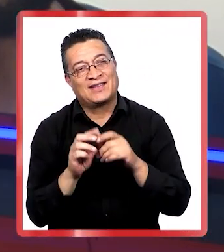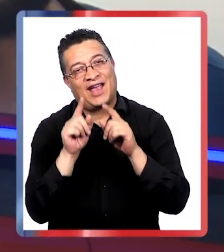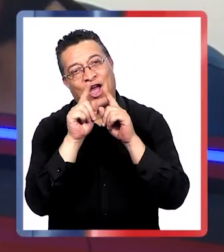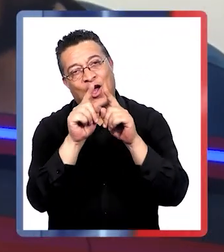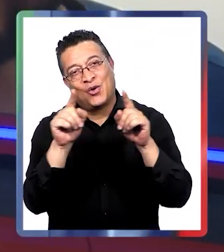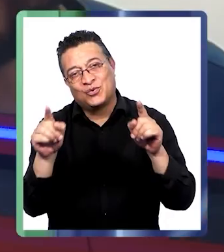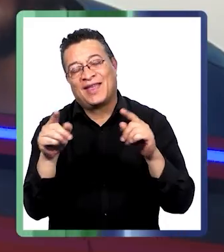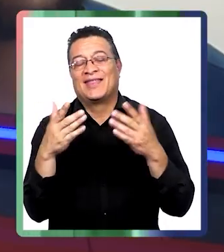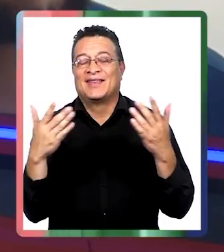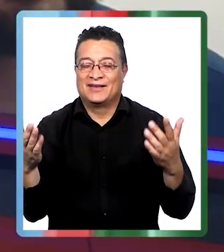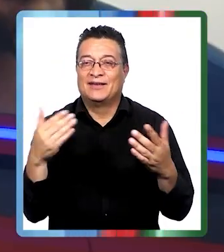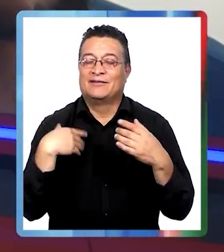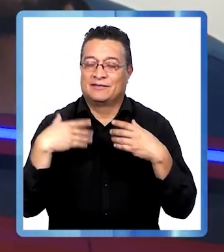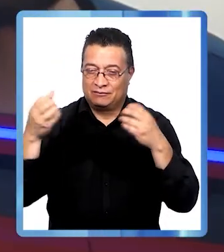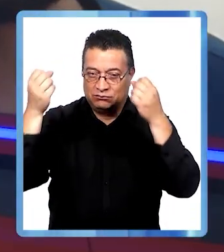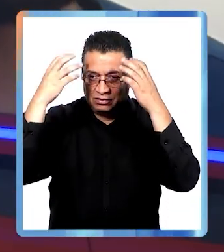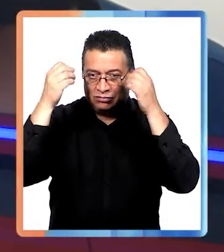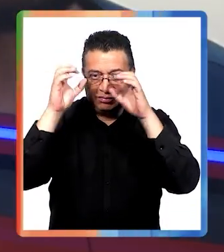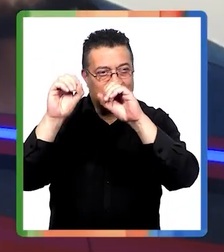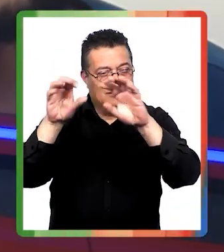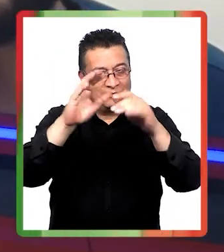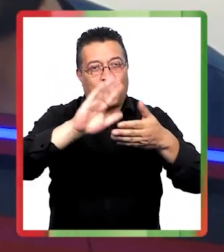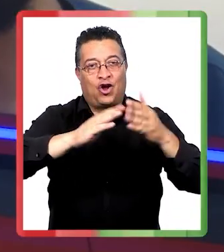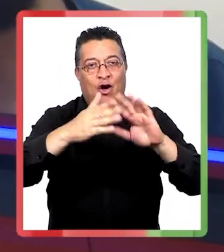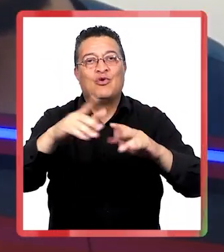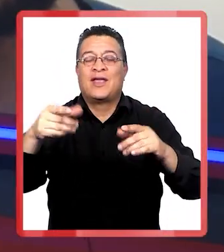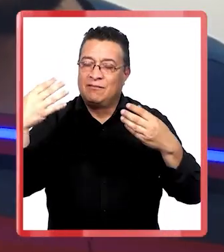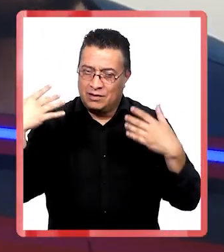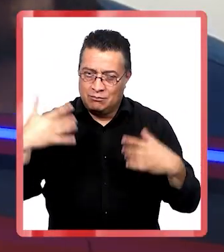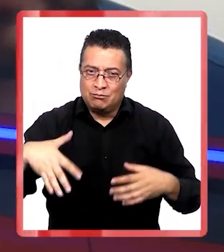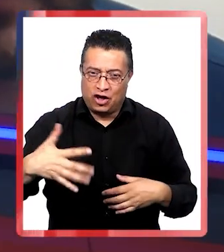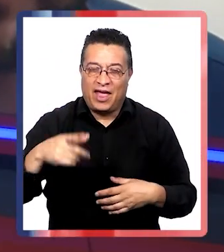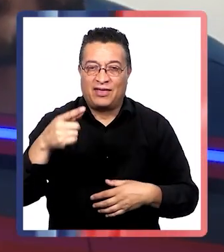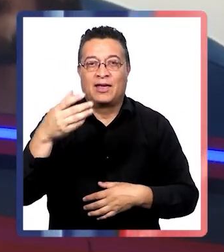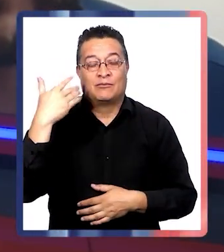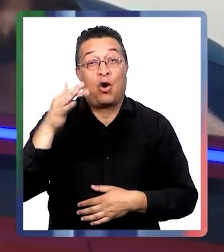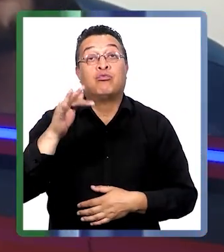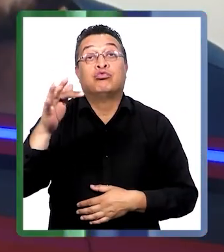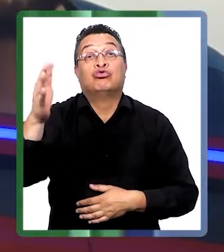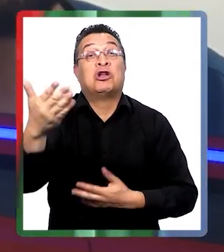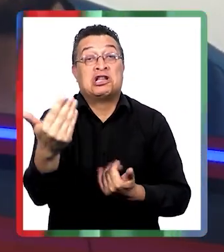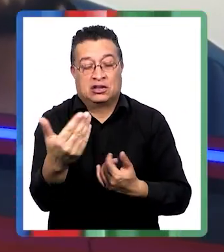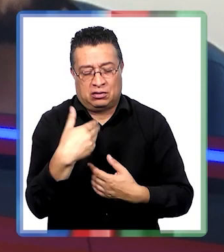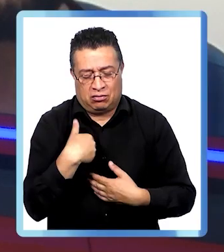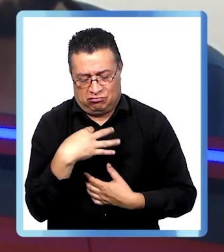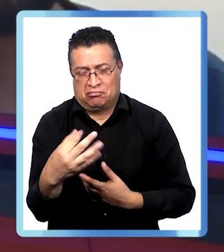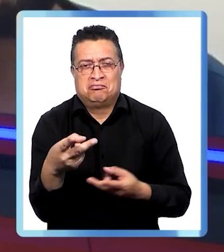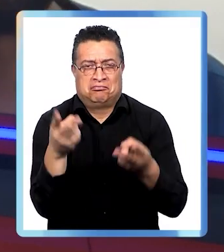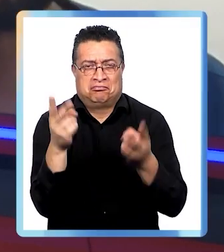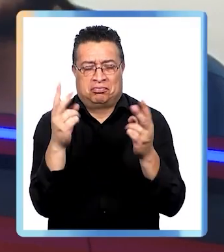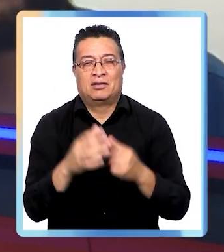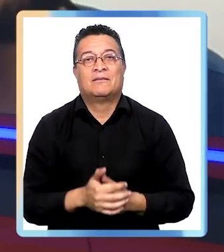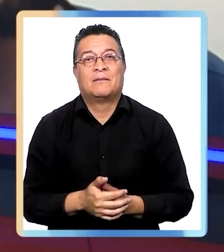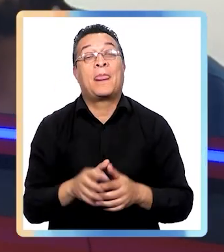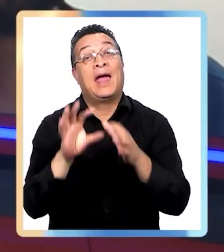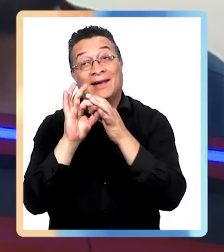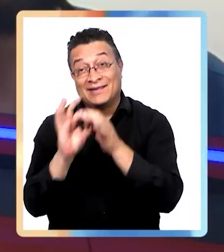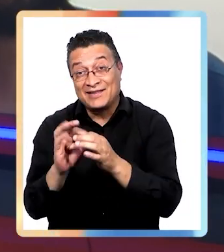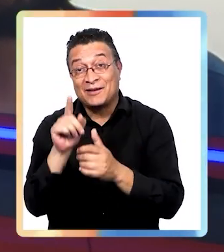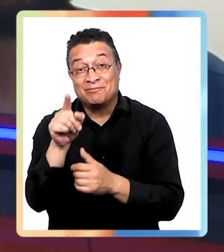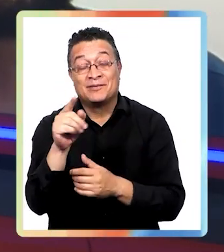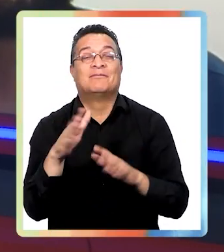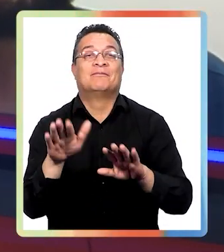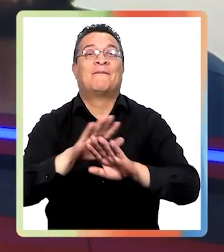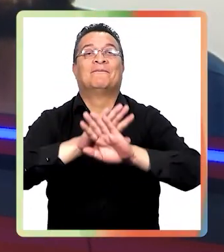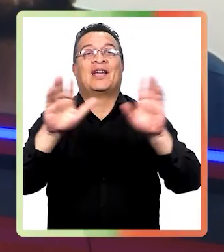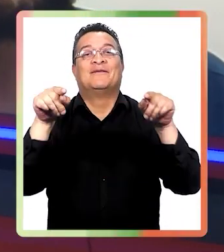Muchas gracias a usted y estos espacios de educación a la comunidad que yo valoro mucho, así que lo que necesiten el día de mañana, acá estaremos. Muchísimas